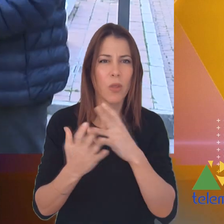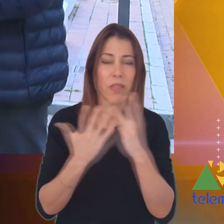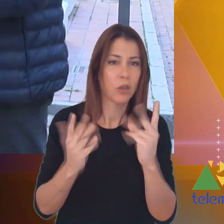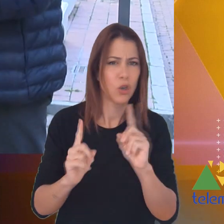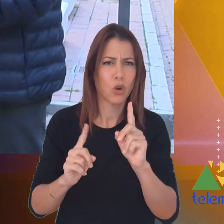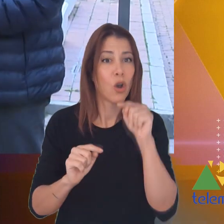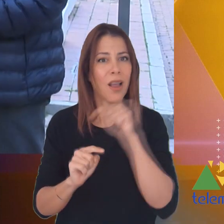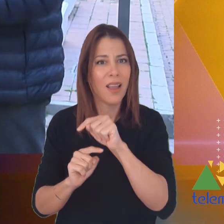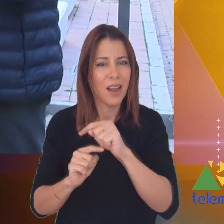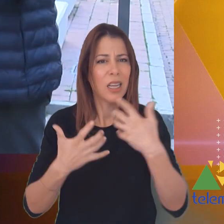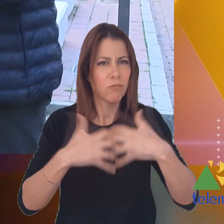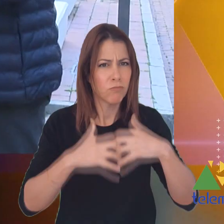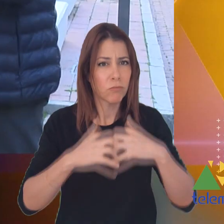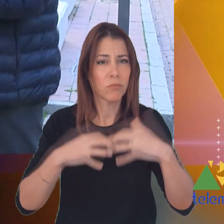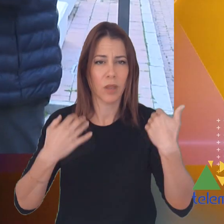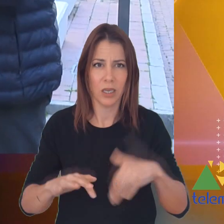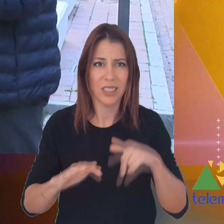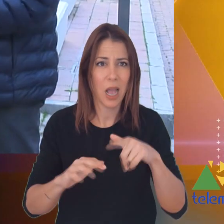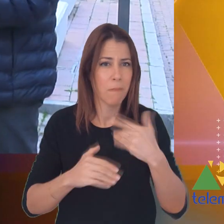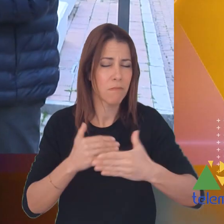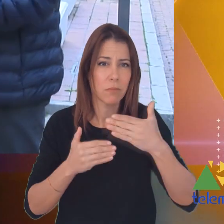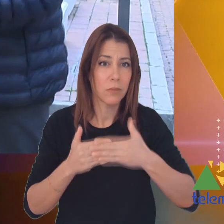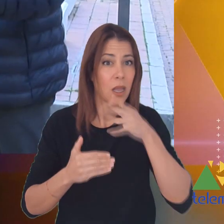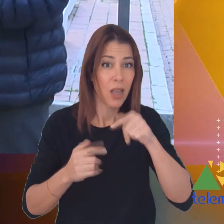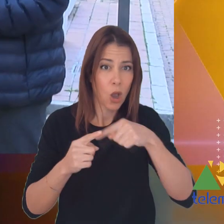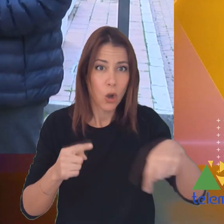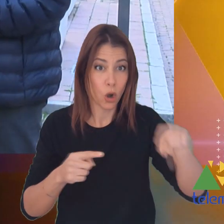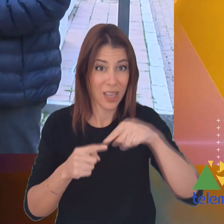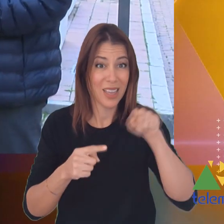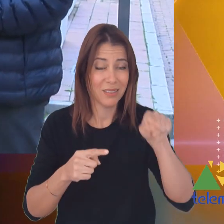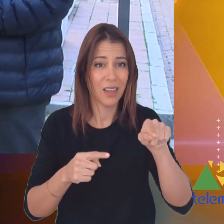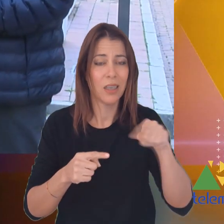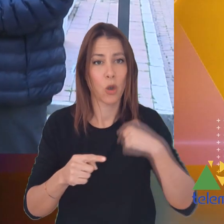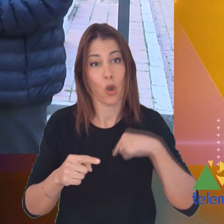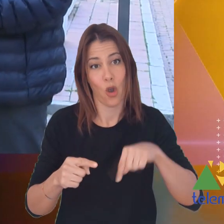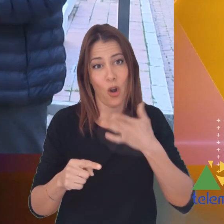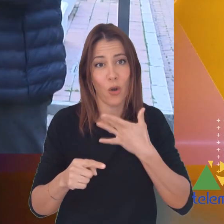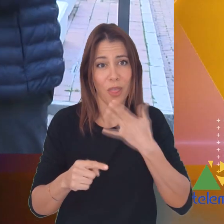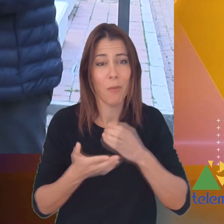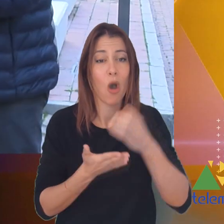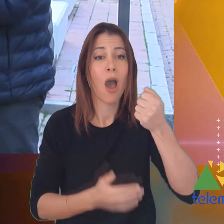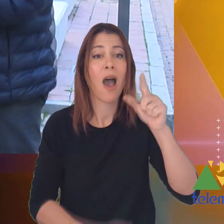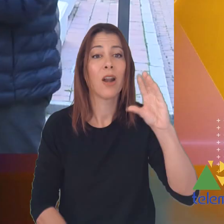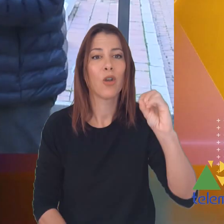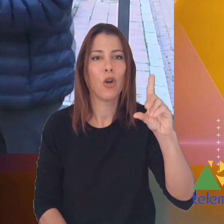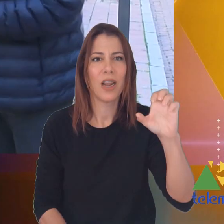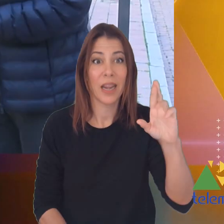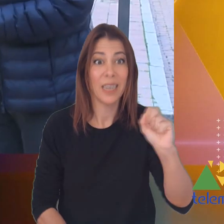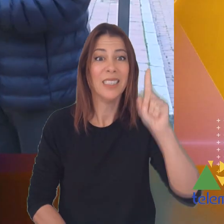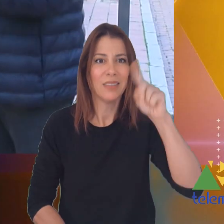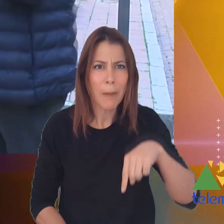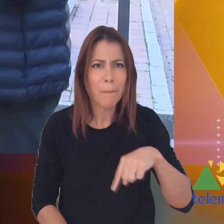XVIII, no, y él crea un ingenio allí en ese Cerro de la Glorieta, que hoy la conocemos nosotros como la alcoholera. Incluso llevó agua al